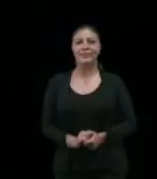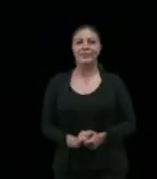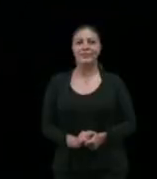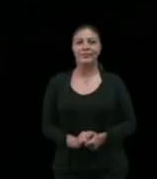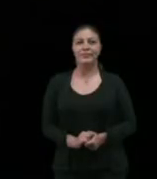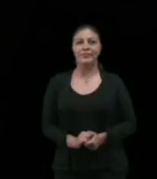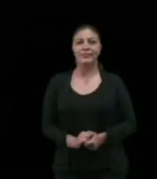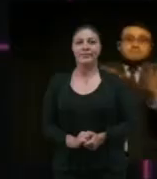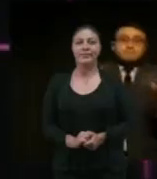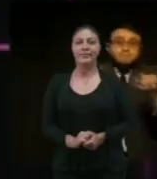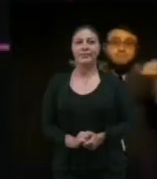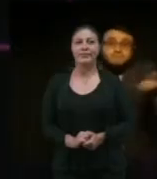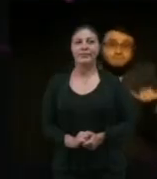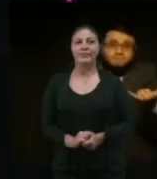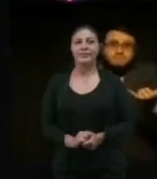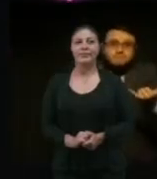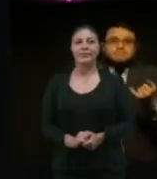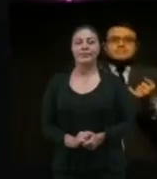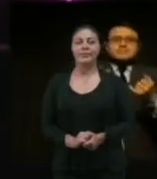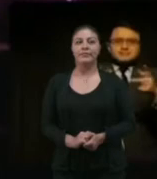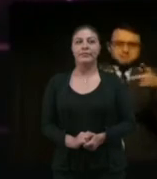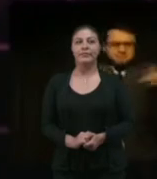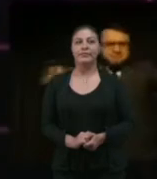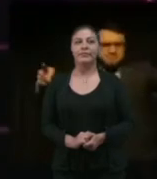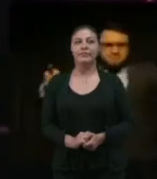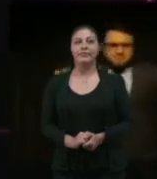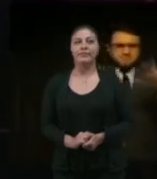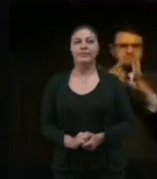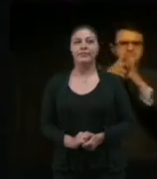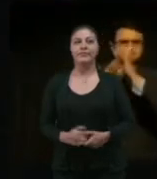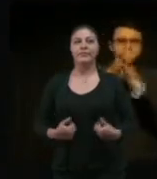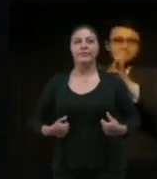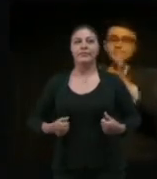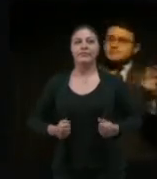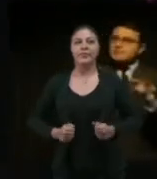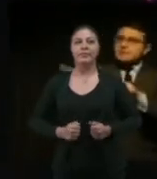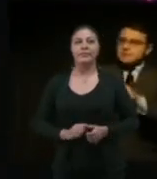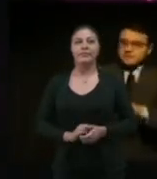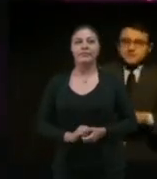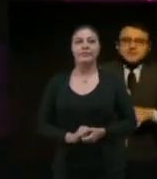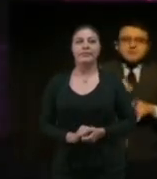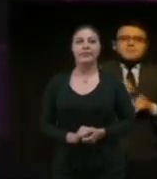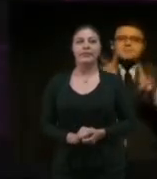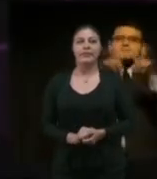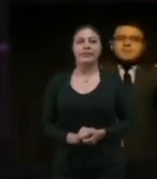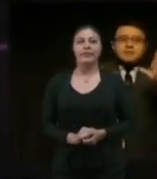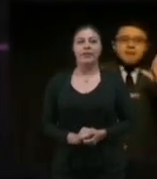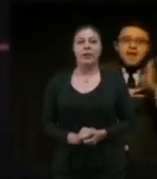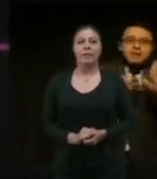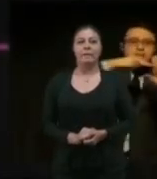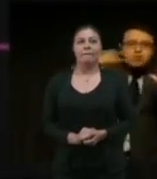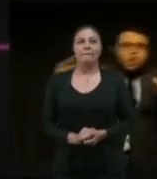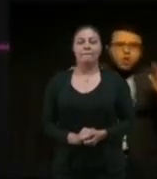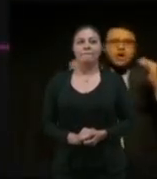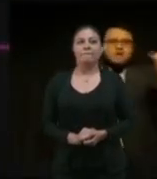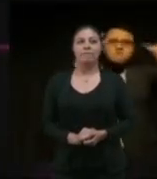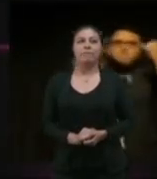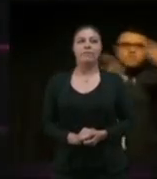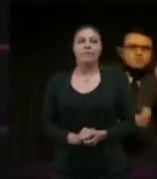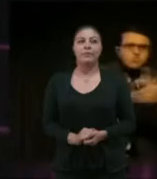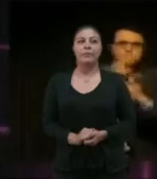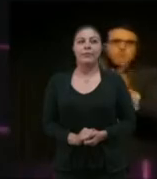este es un espacio que inspira y que nos inspira para hablar de tecnología para hablar de emprendimiento